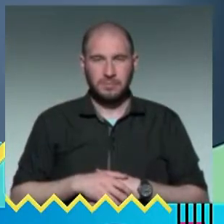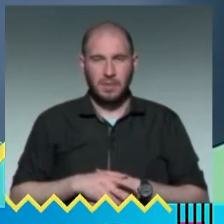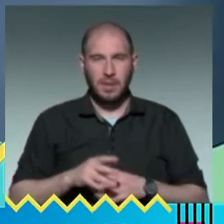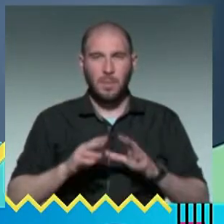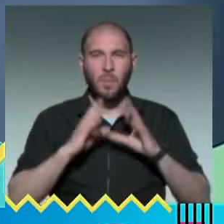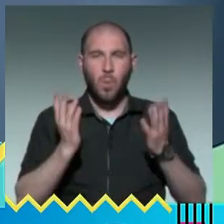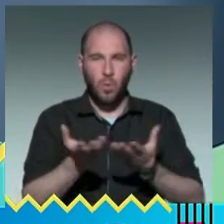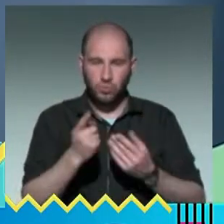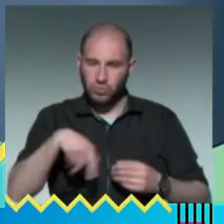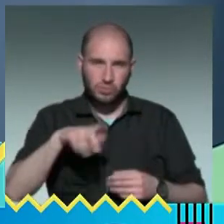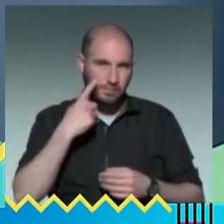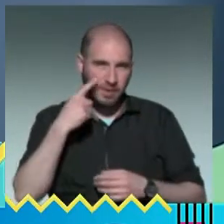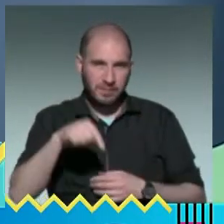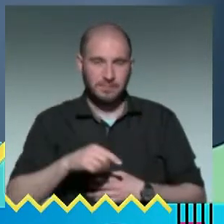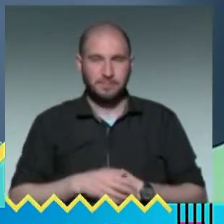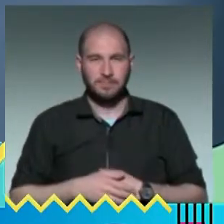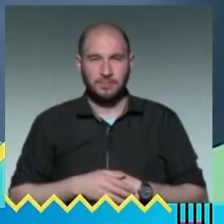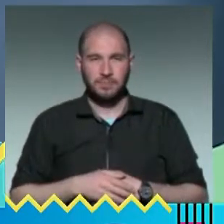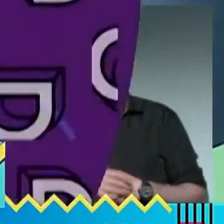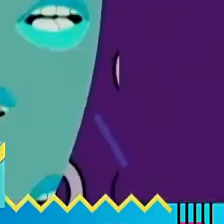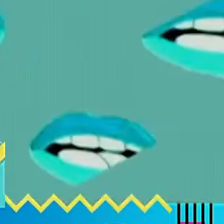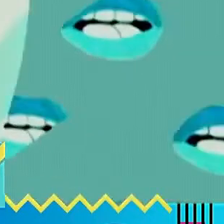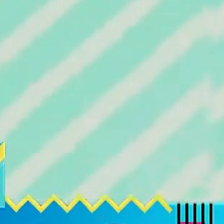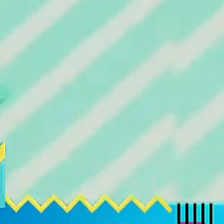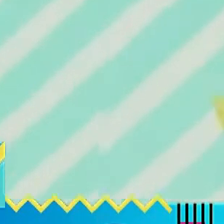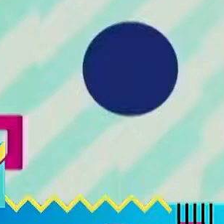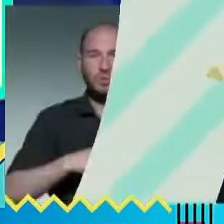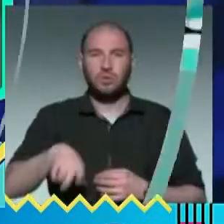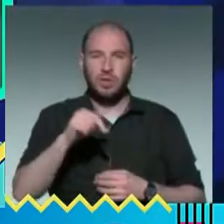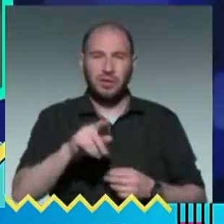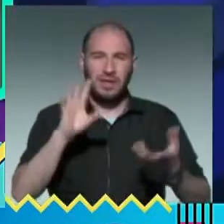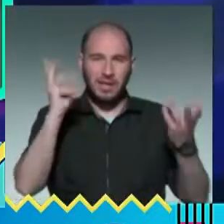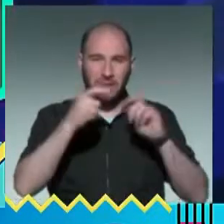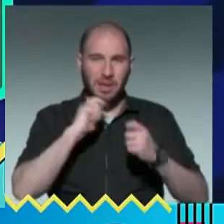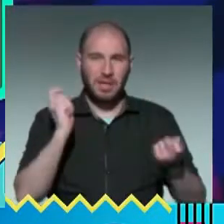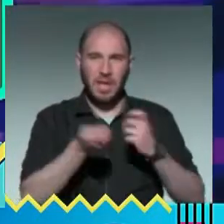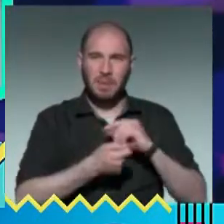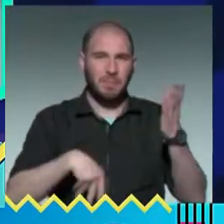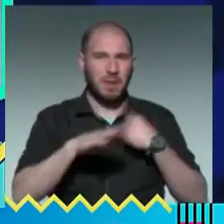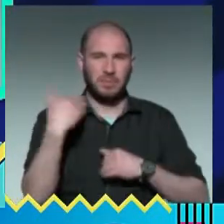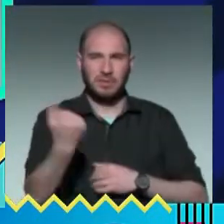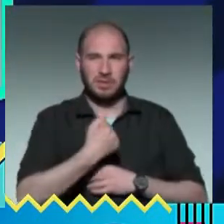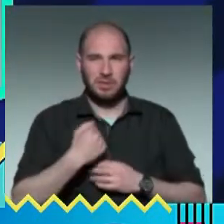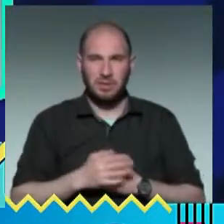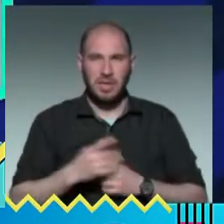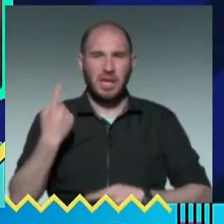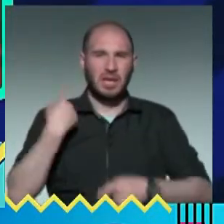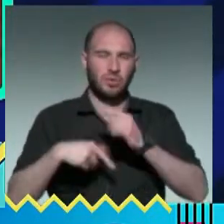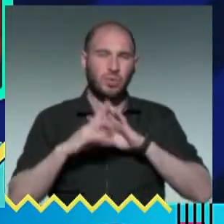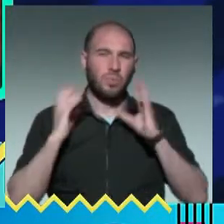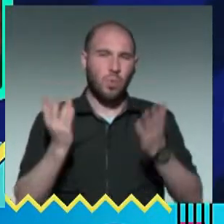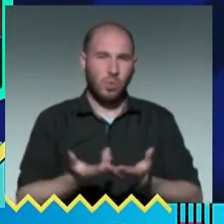planeta en el que vivimos. Nosotros estamos afrontando el cambio climático más importante en la historia de la